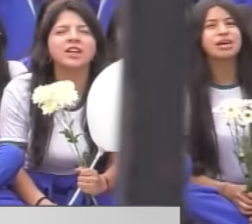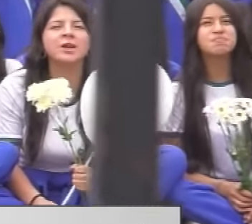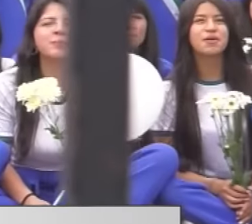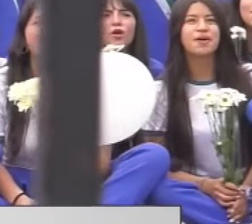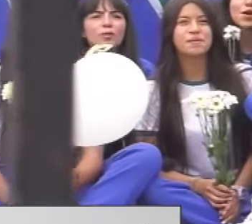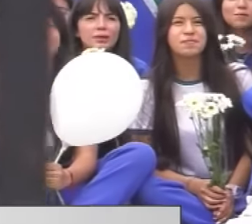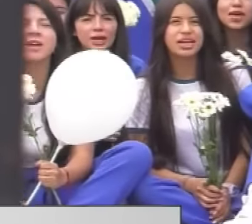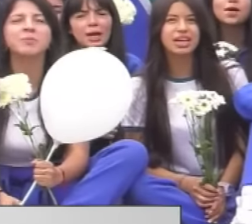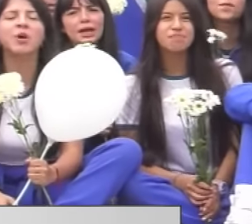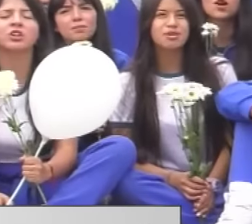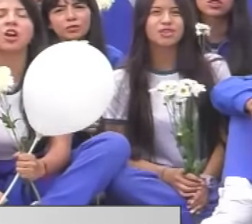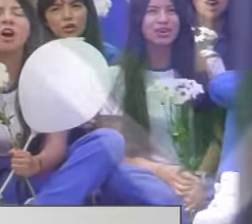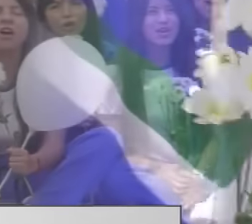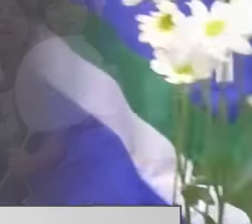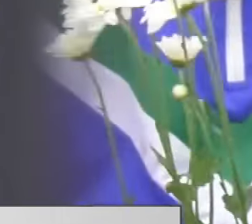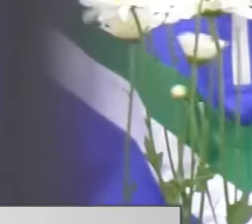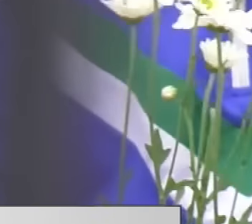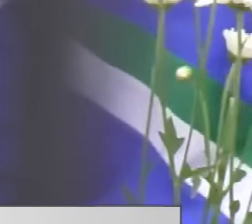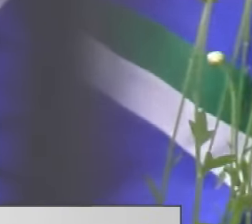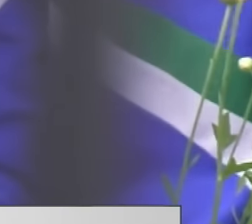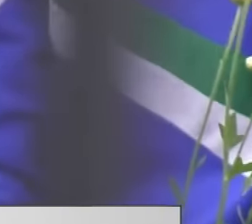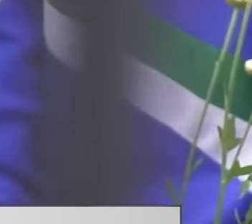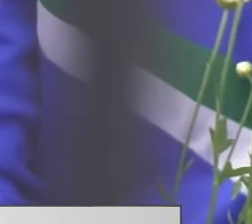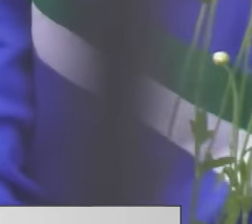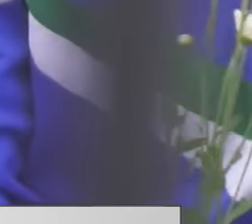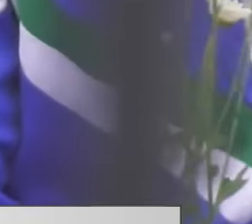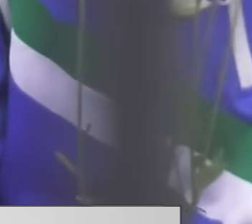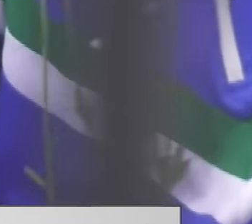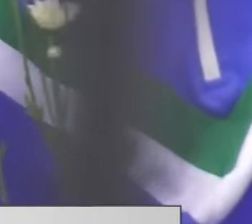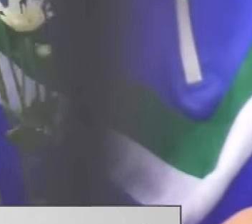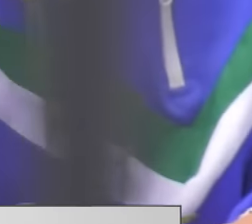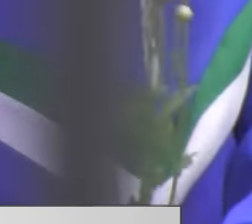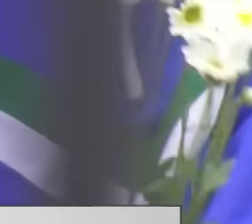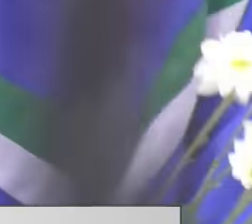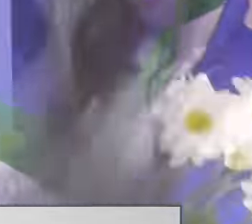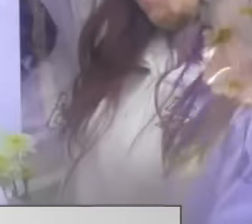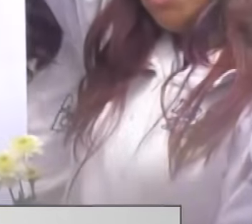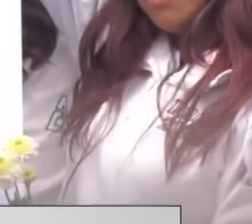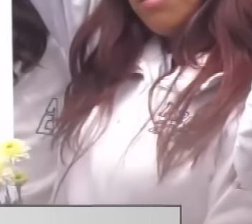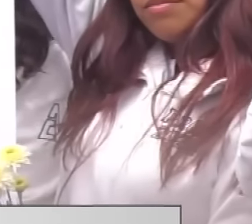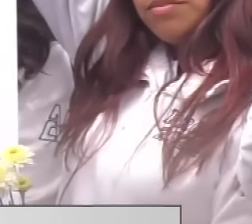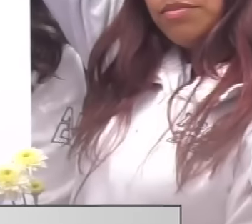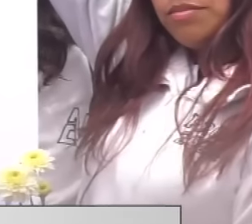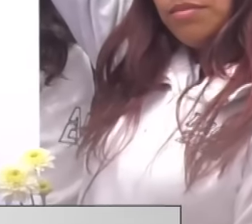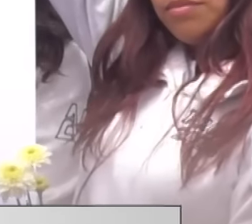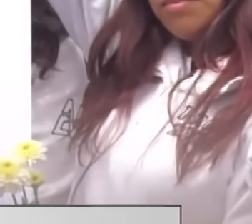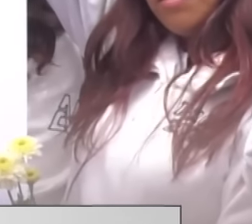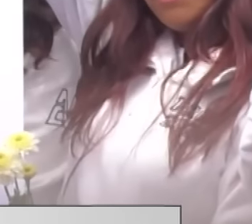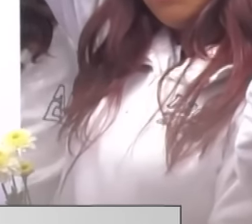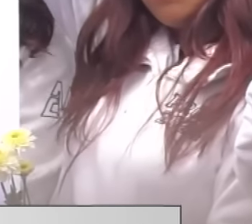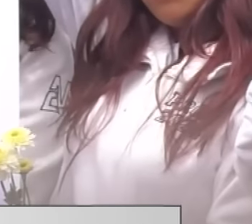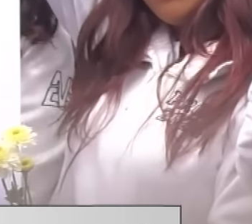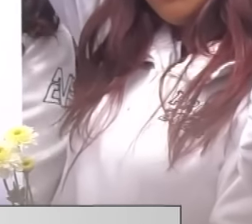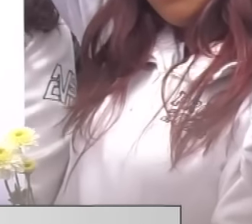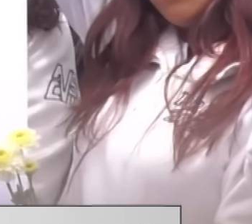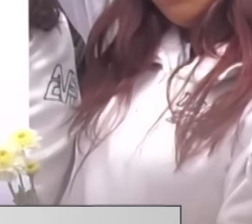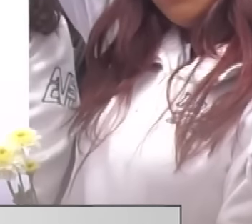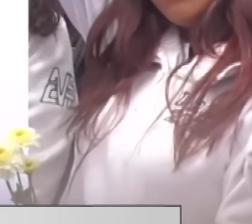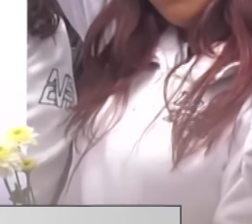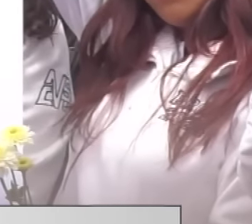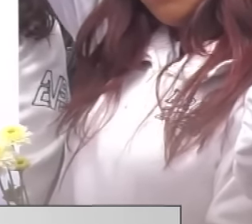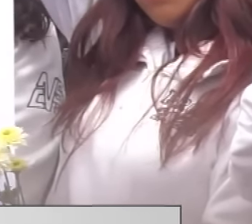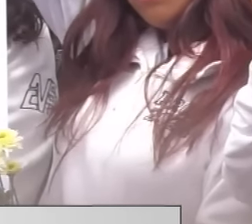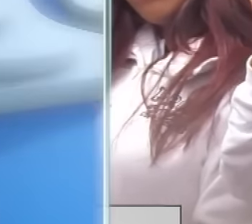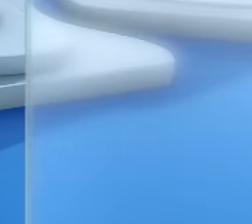en colegio de Bogotá. Muere niño de 11 años mientras jugaba fútbol. Familiares denuncian que no hay enfermería en